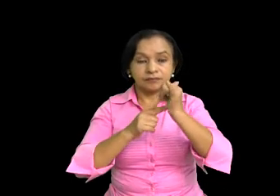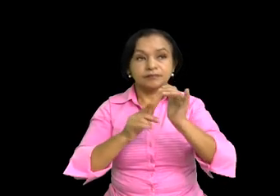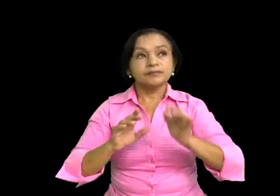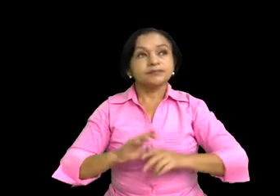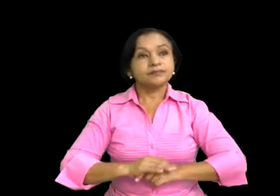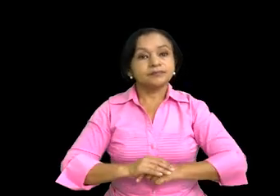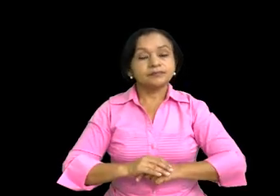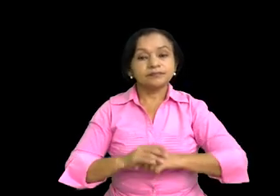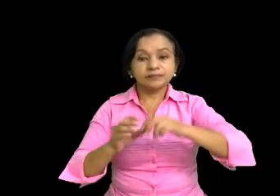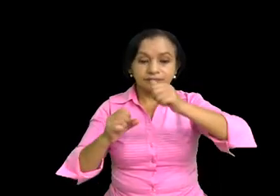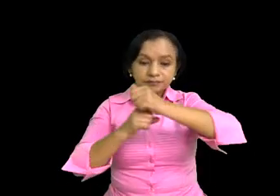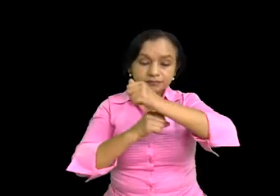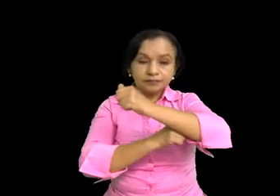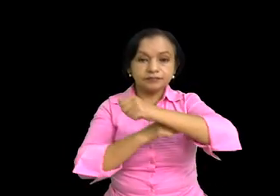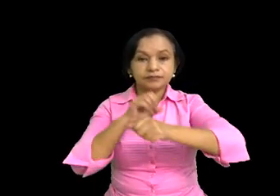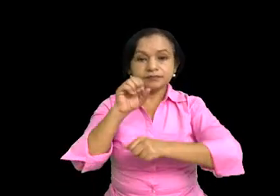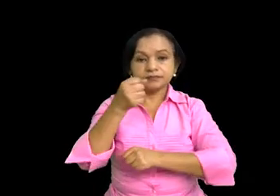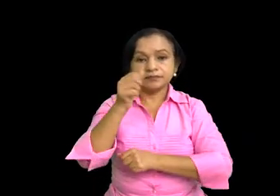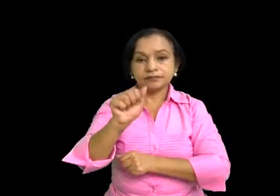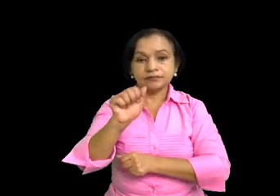El puente peatonal Saratoga,